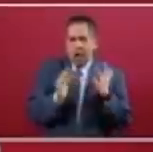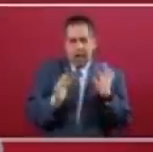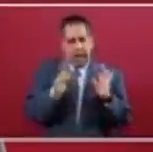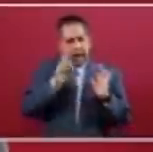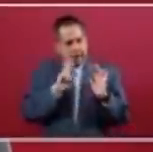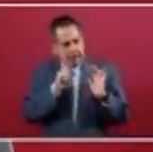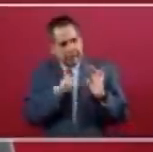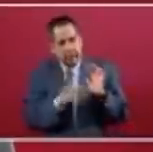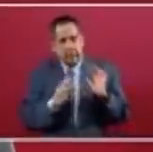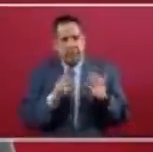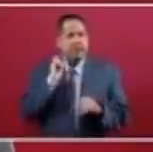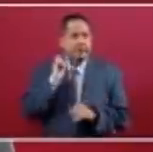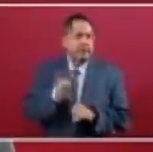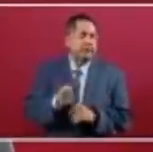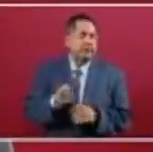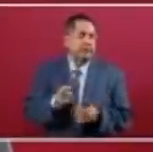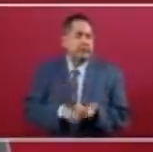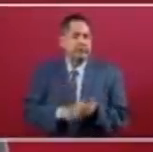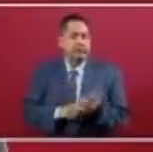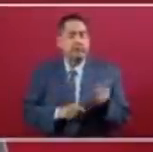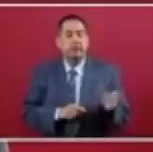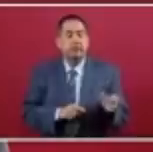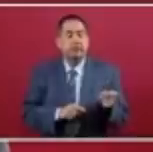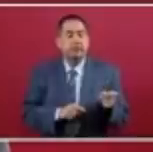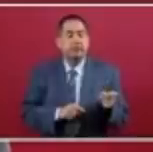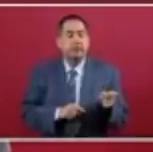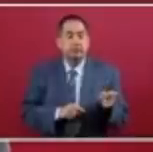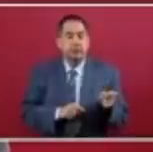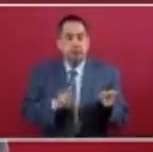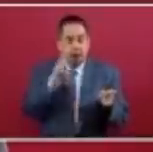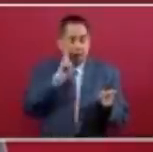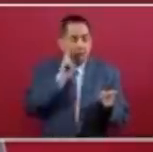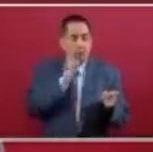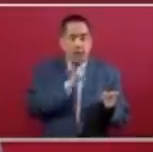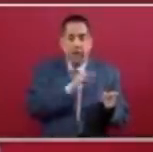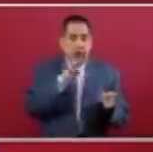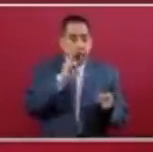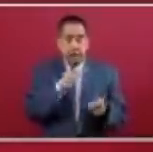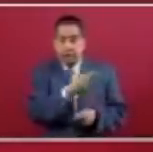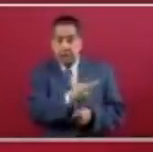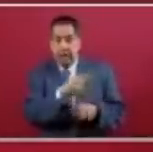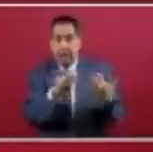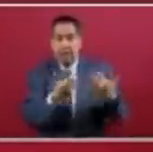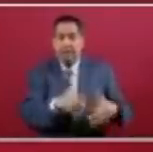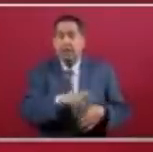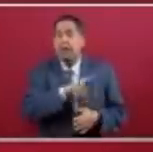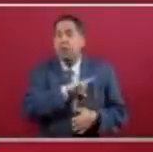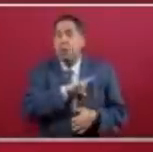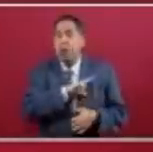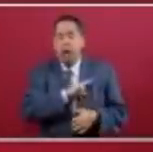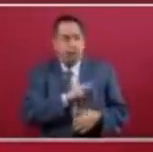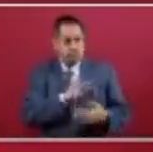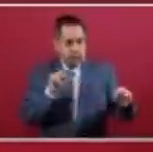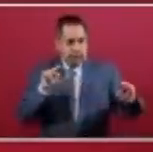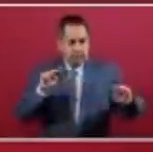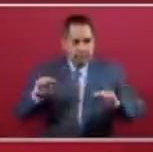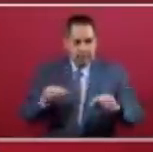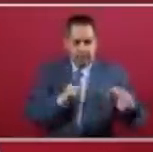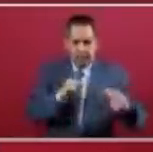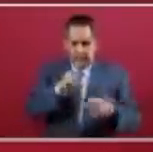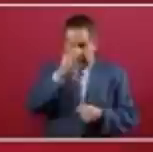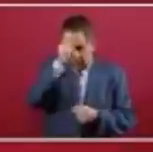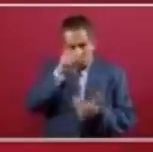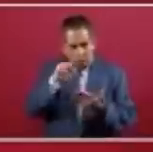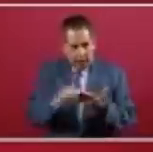decir, que se pudiera firmar un acuerdo de que